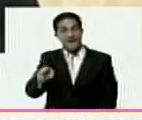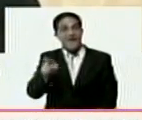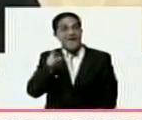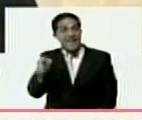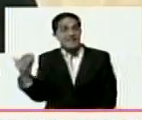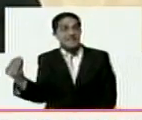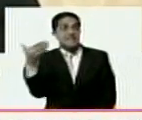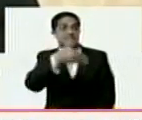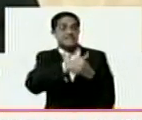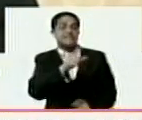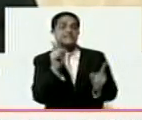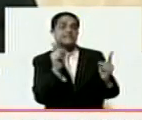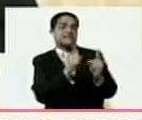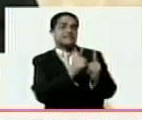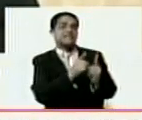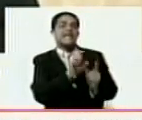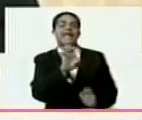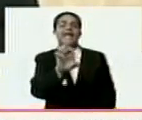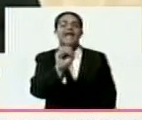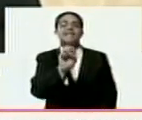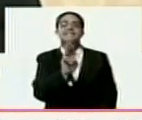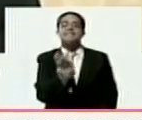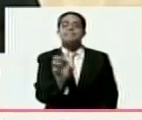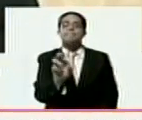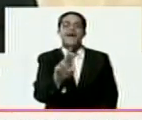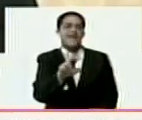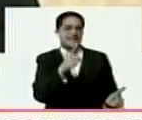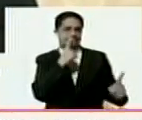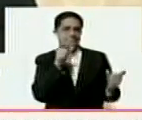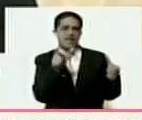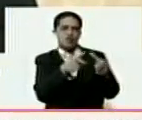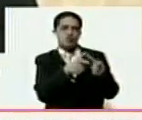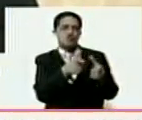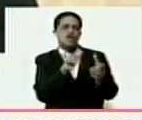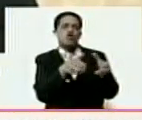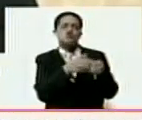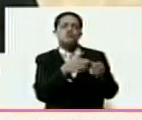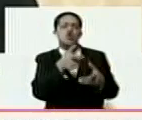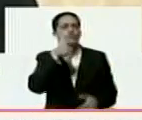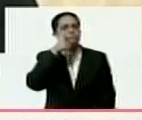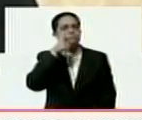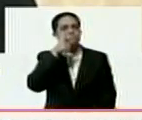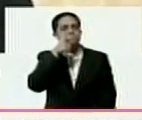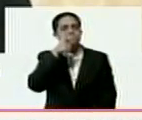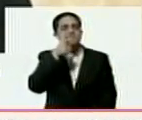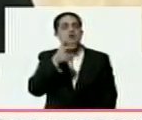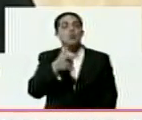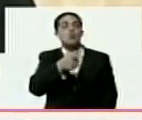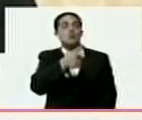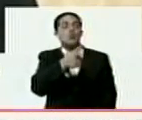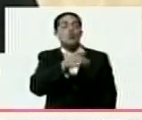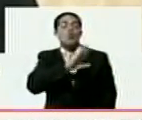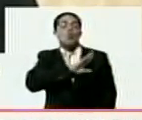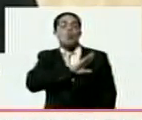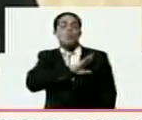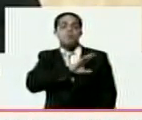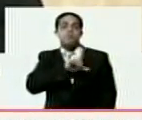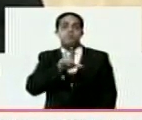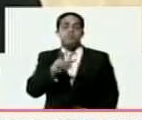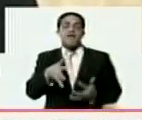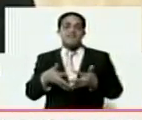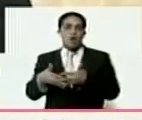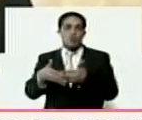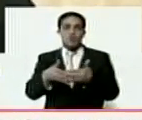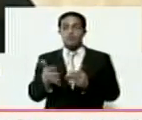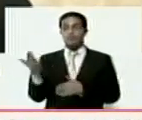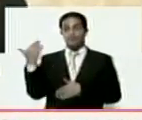con Mark Esper, del Consejo de Seguridad Nacional de los Estados Unidos, el 7